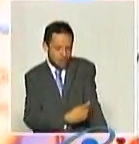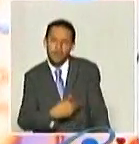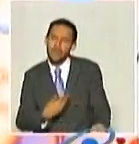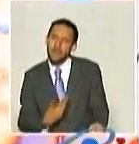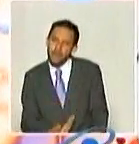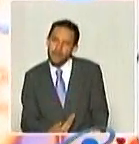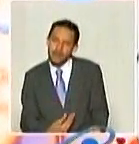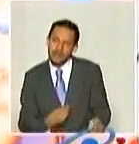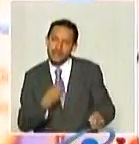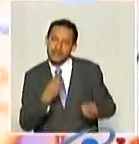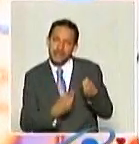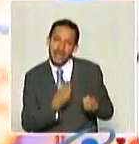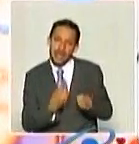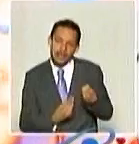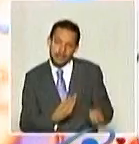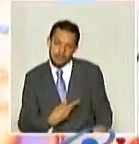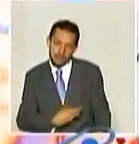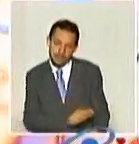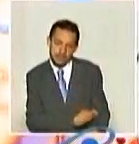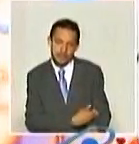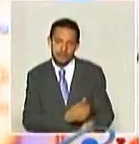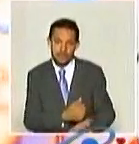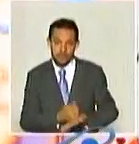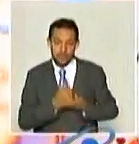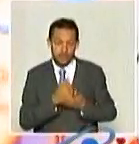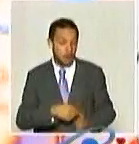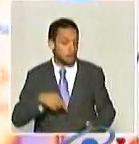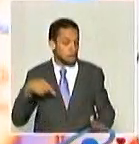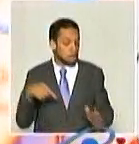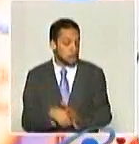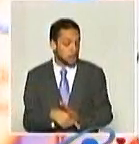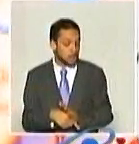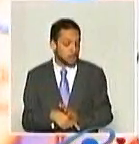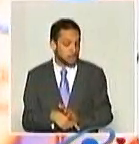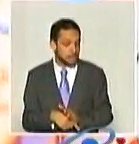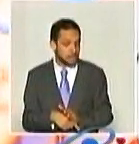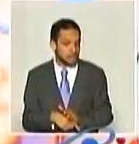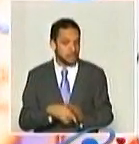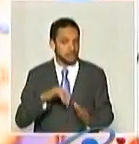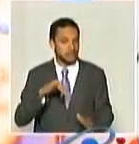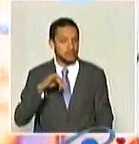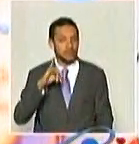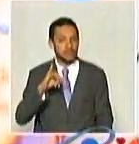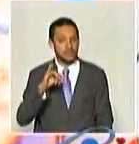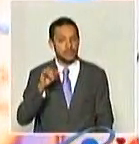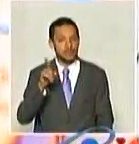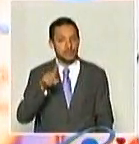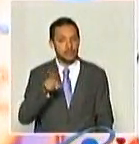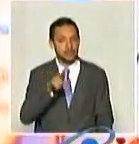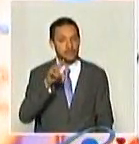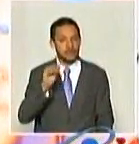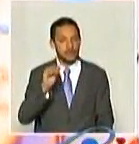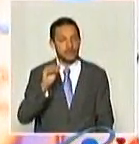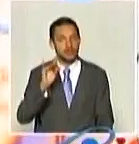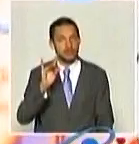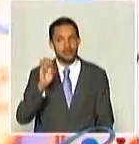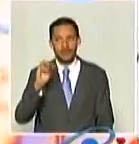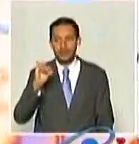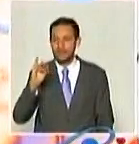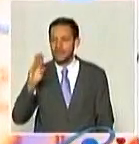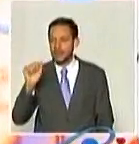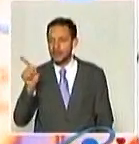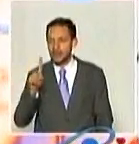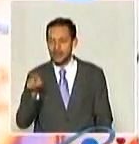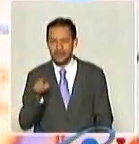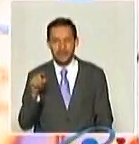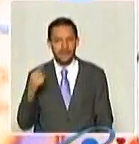esas lesiones isquémicas. ¿Qué significa isquémicas? Que no llega sangre. ¿Cómo puede mejorar esas